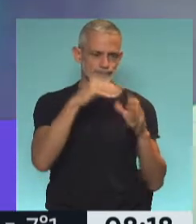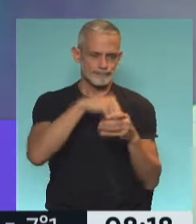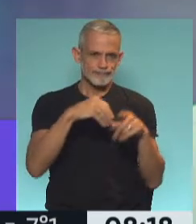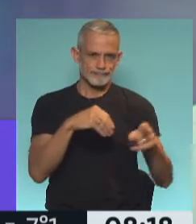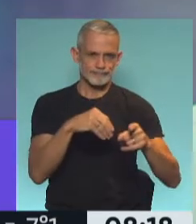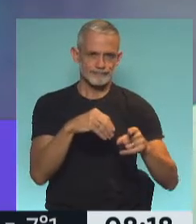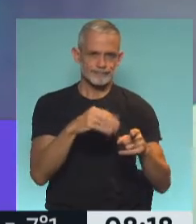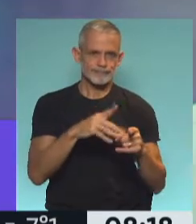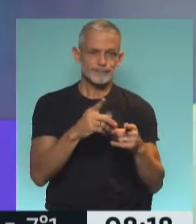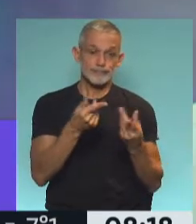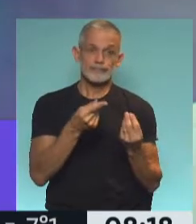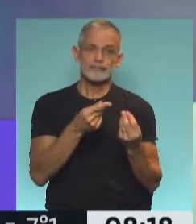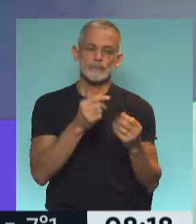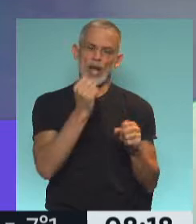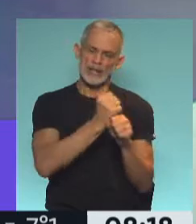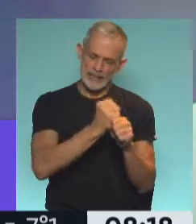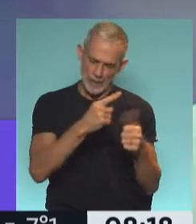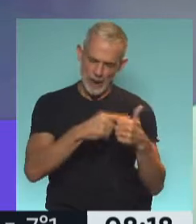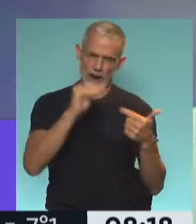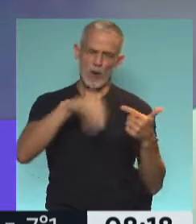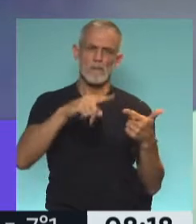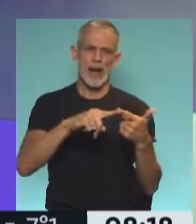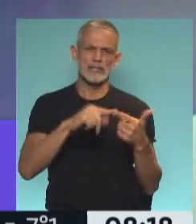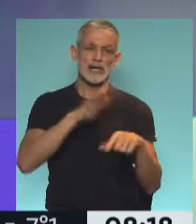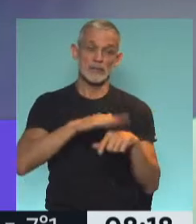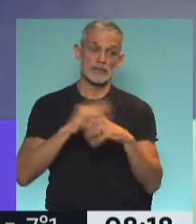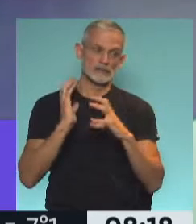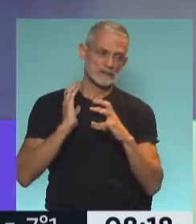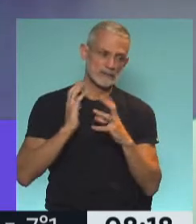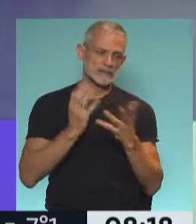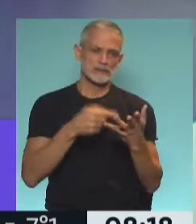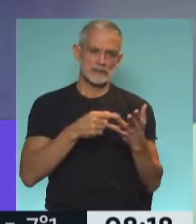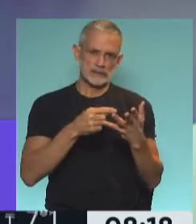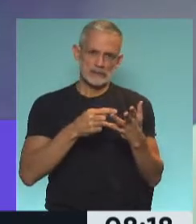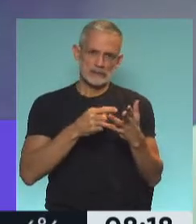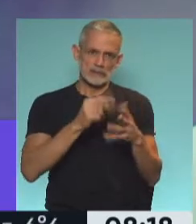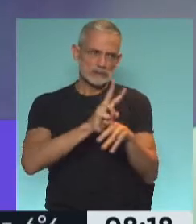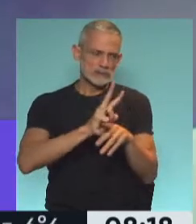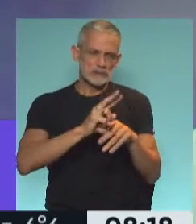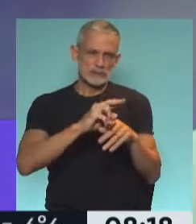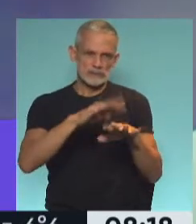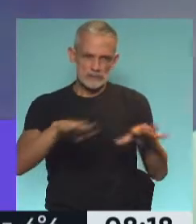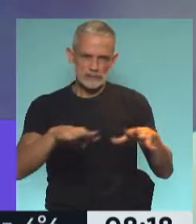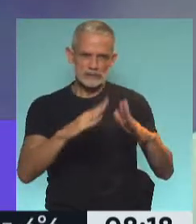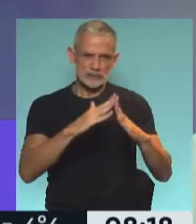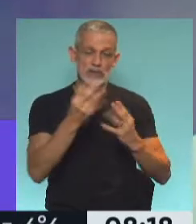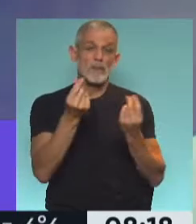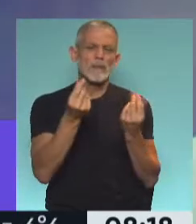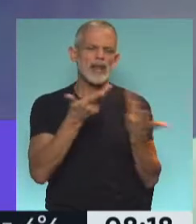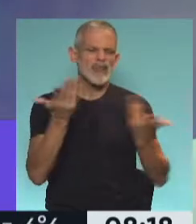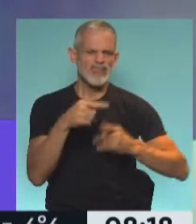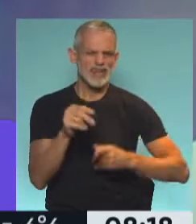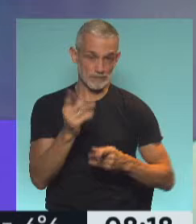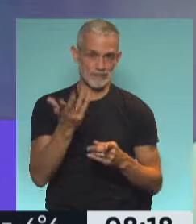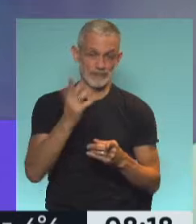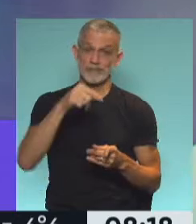pandemia. Hablamos de carga laboral, de lo que implica estar al frente de un hogar en plena pandemia. Hablamos de tema económico. ¿De qué hablamos?